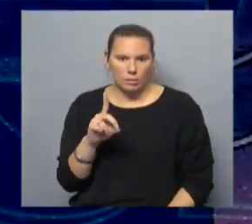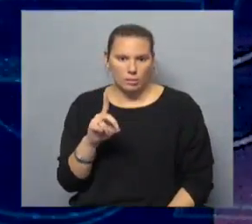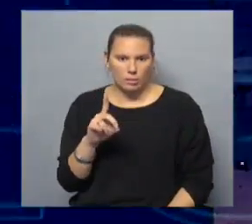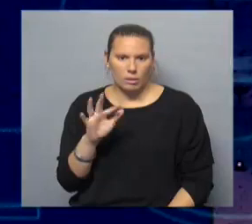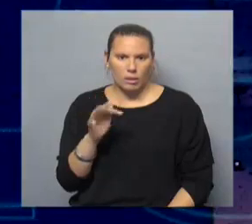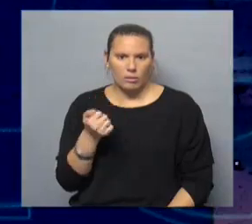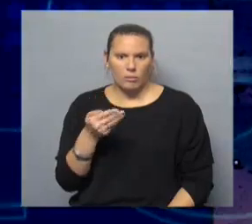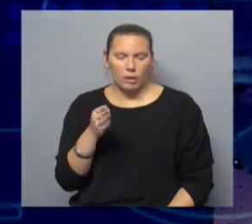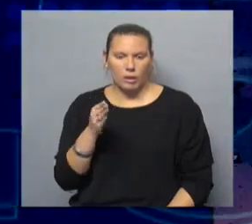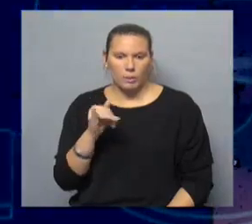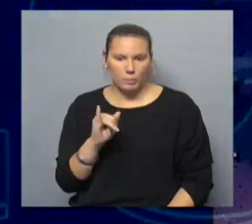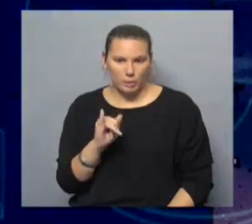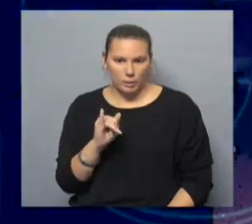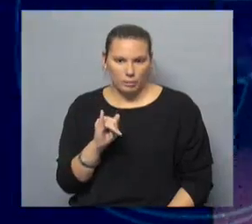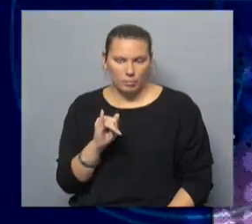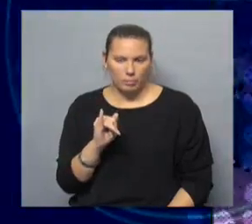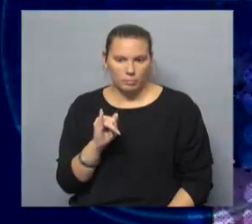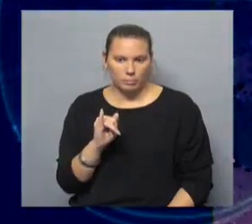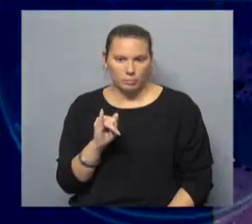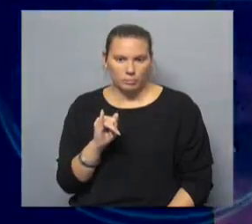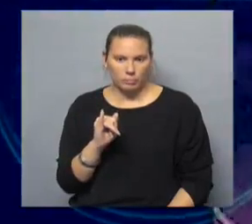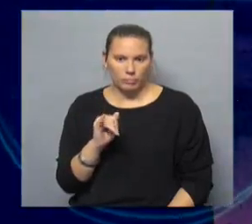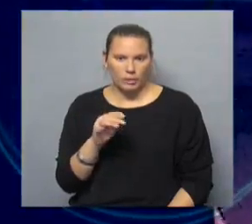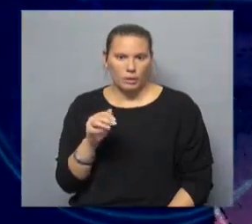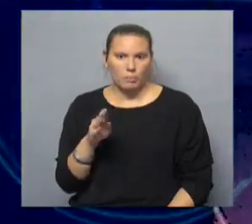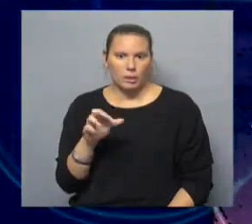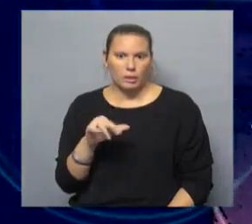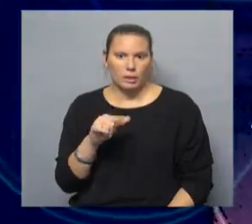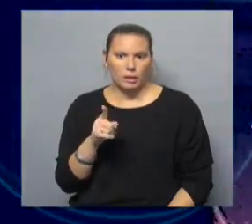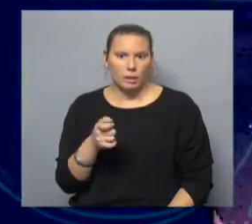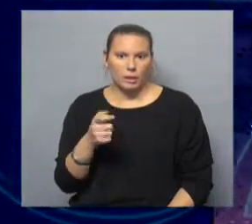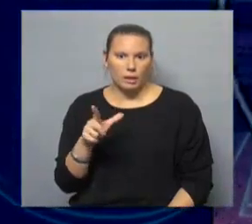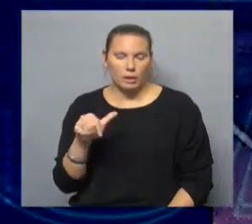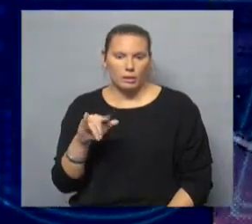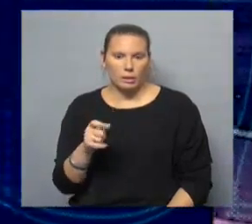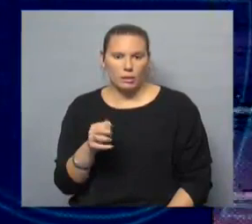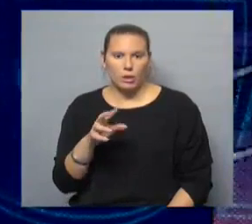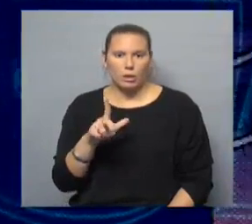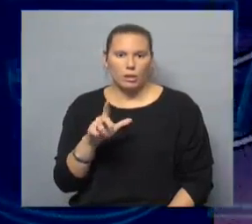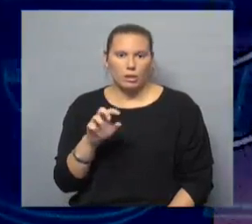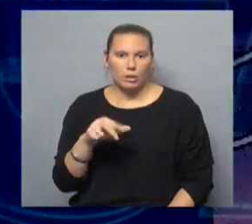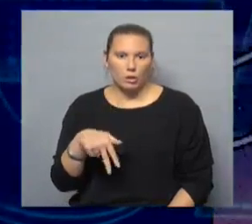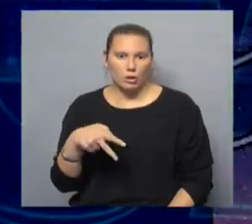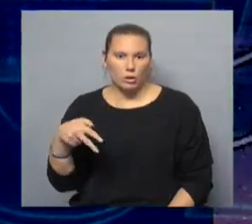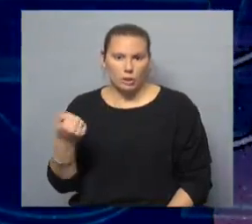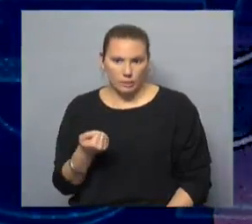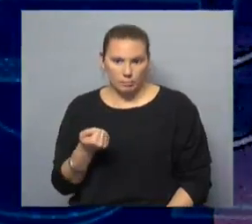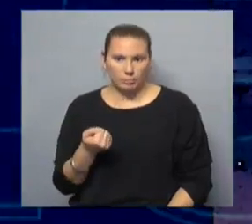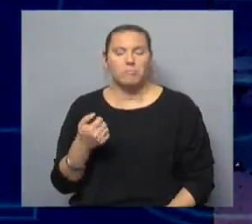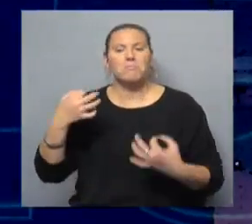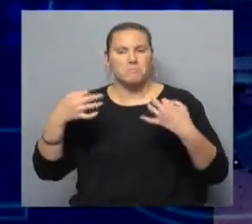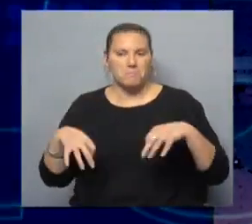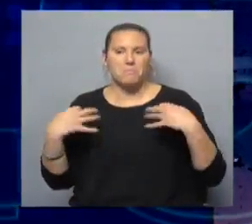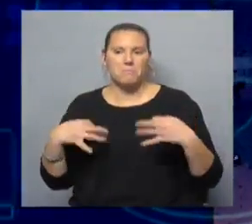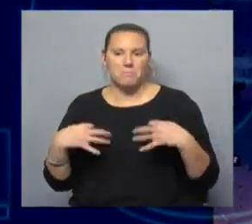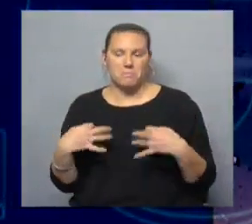Fabi Peregalligallo, o Galigalo, y Lona Carballo. Muy bien. Bien dicho